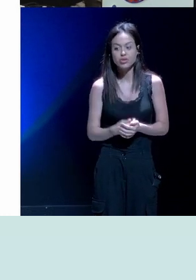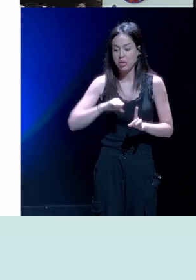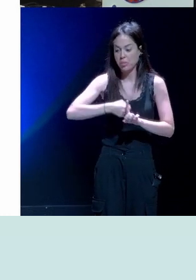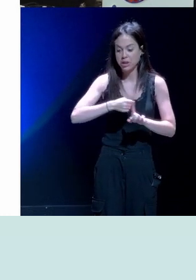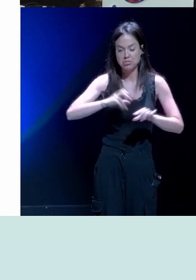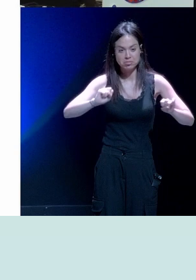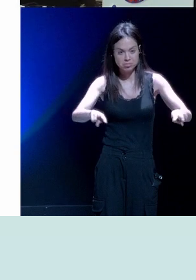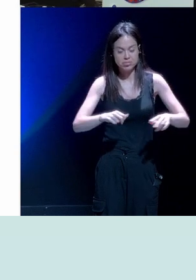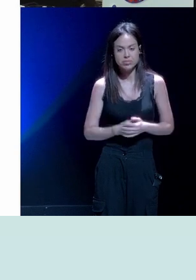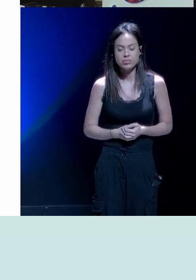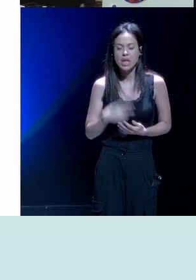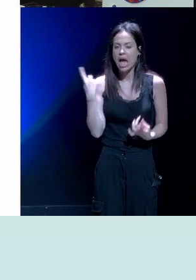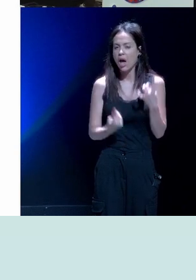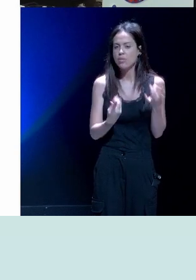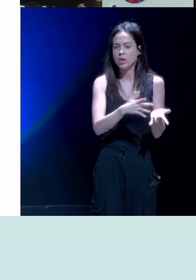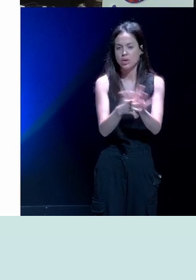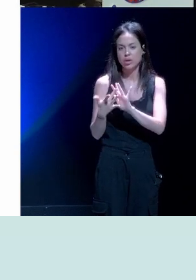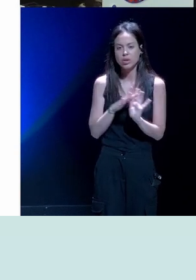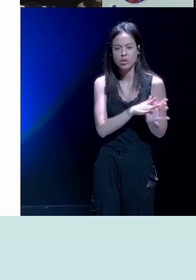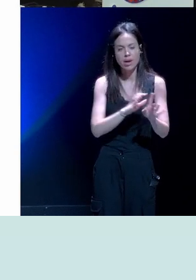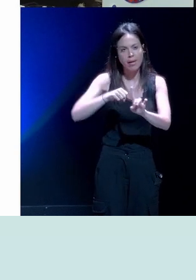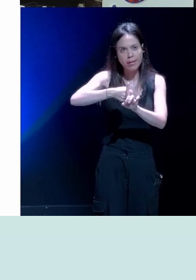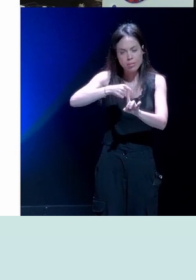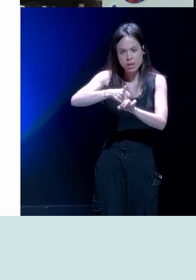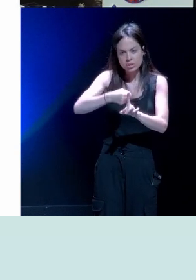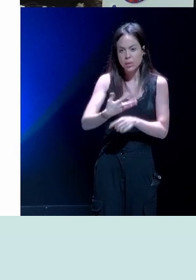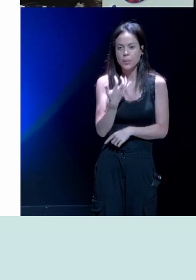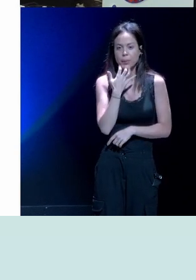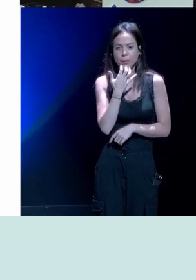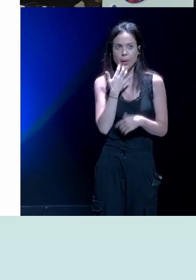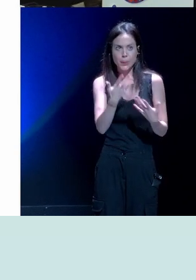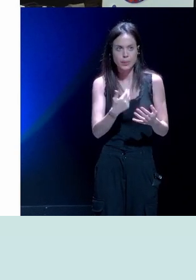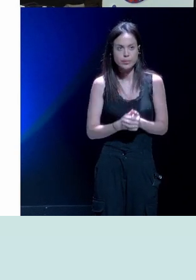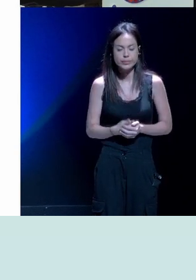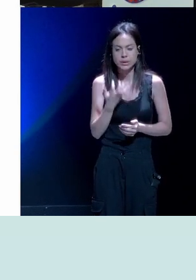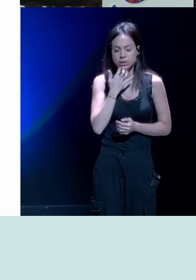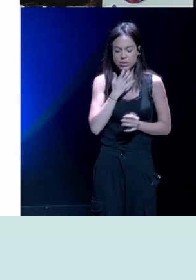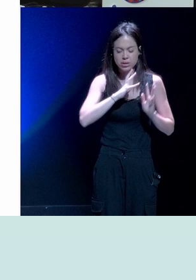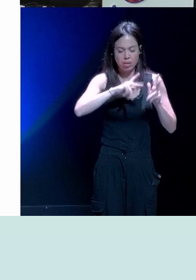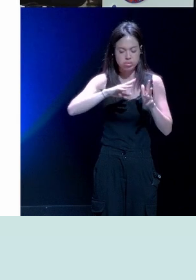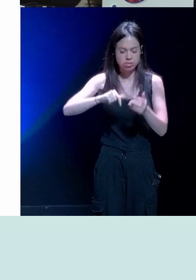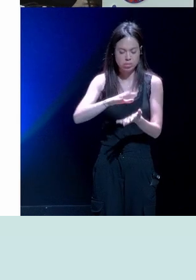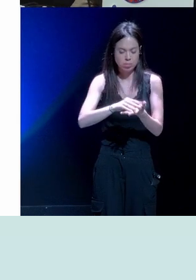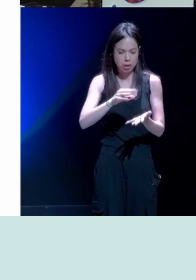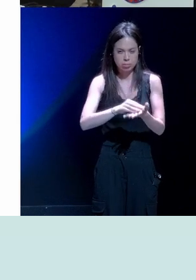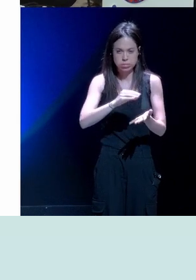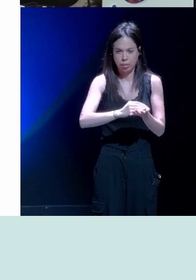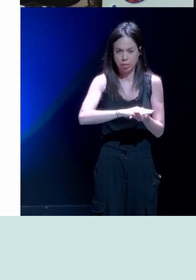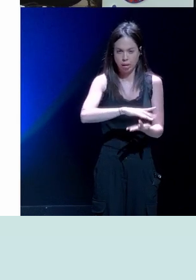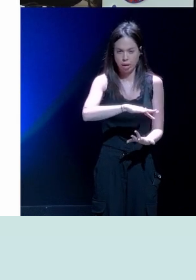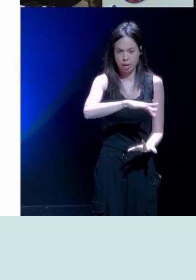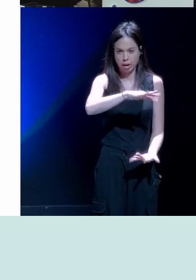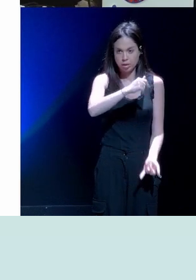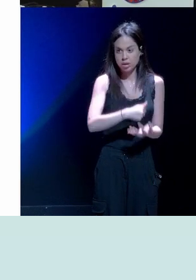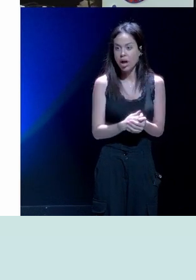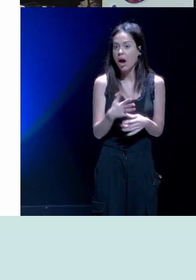Ya decía antes, que a veces hay relaciones que son opresivas, cuando son, por ejemplo, demasiado administrativas. Los y las profesionales